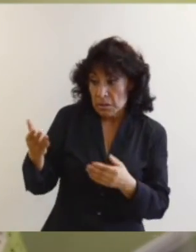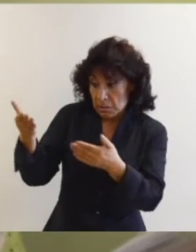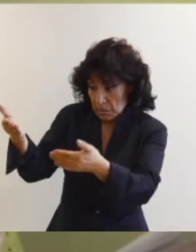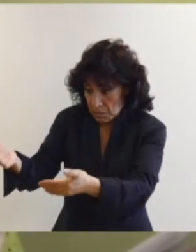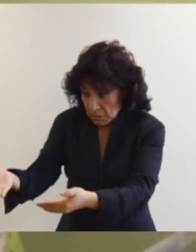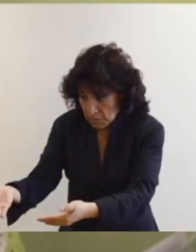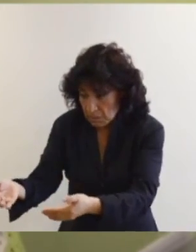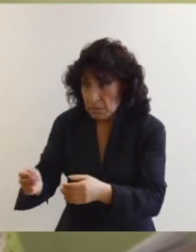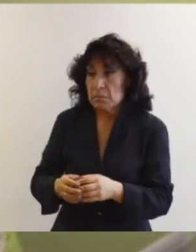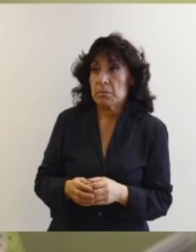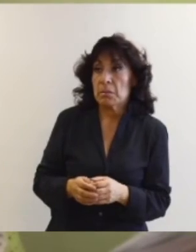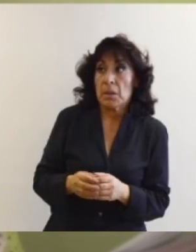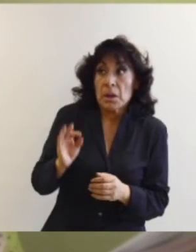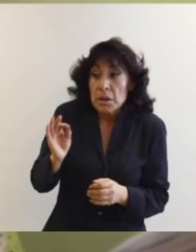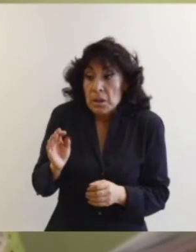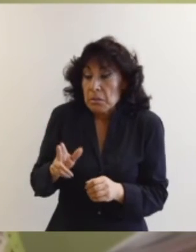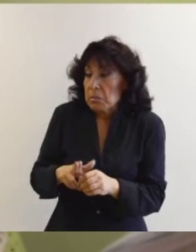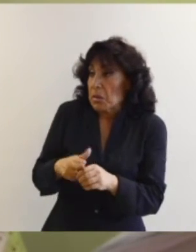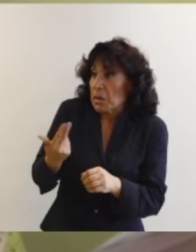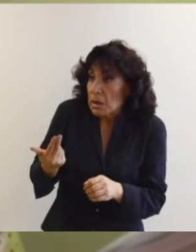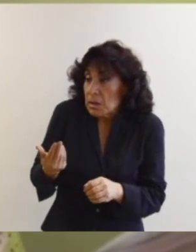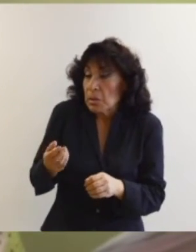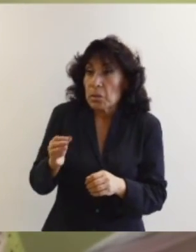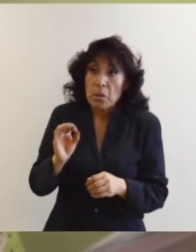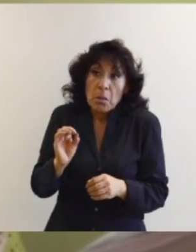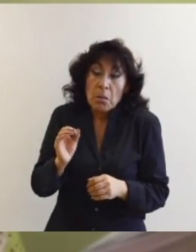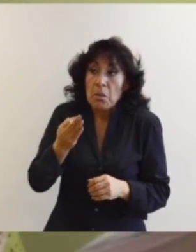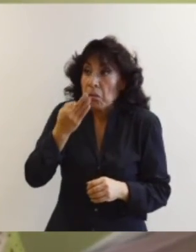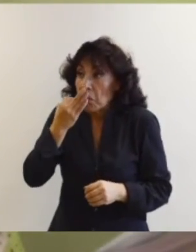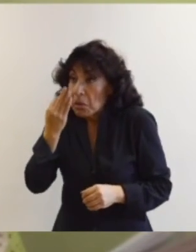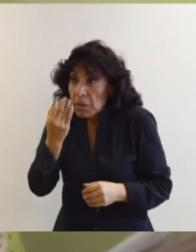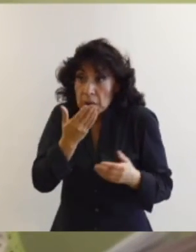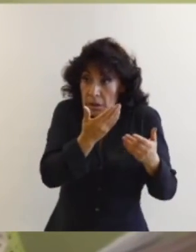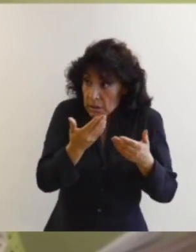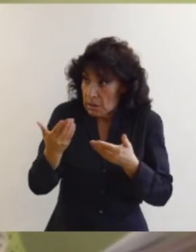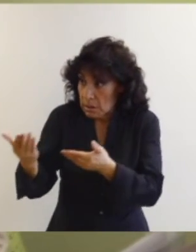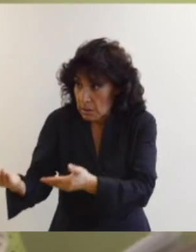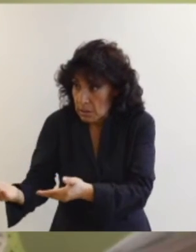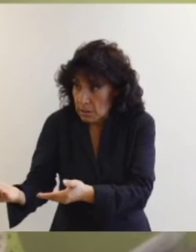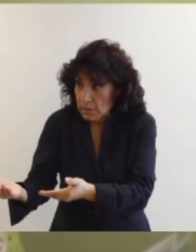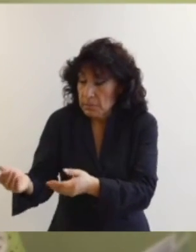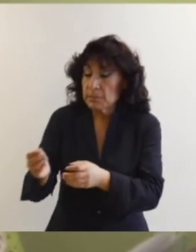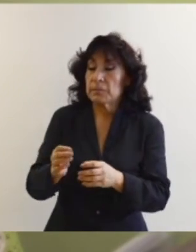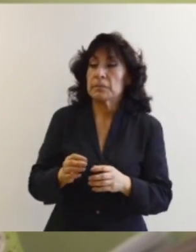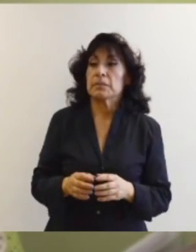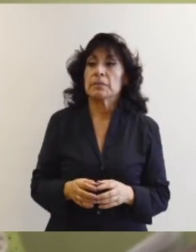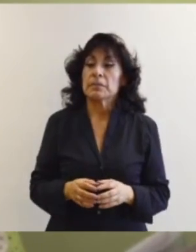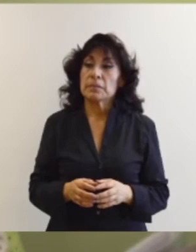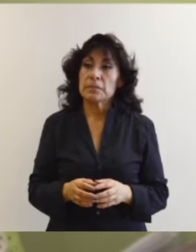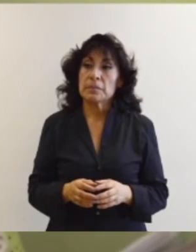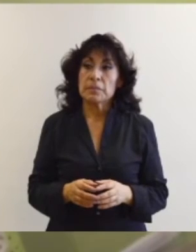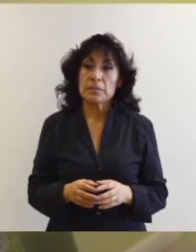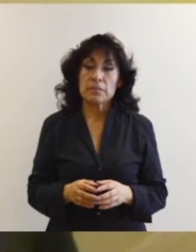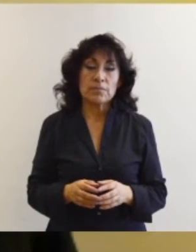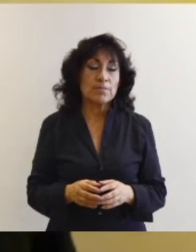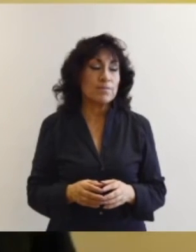¿Está usted en su casa, señora? ¿Puedo traerle un refresco? ¿Unas flores?